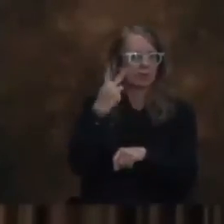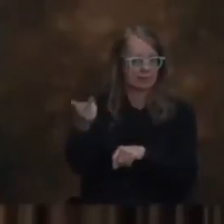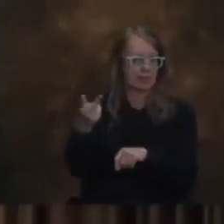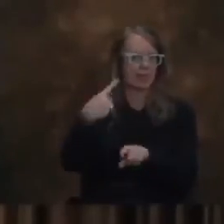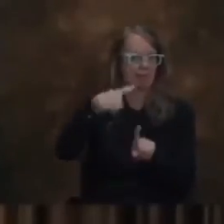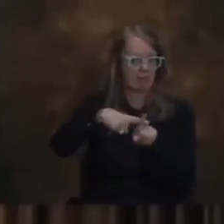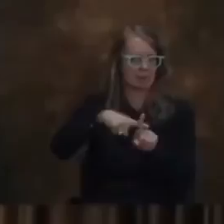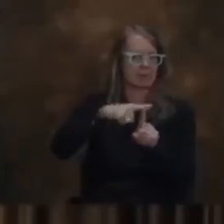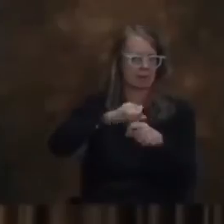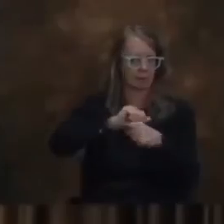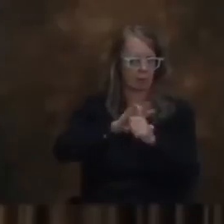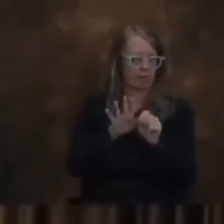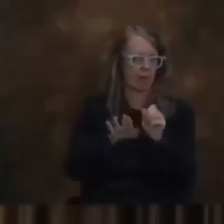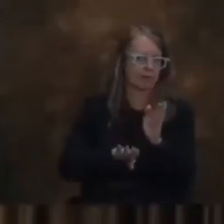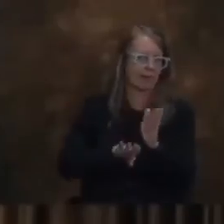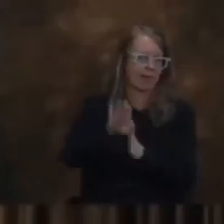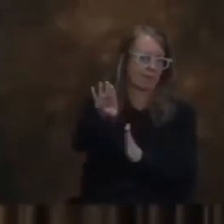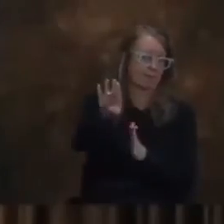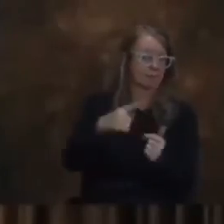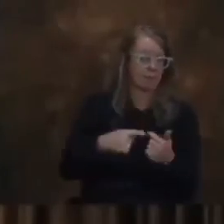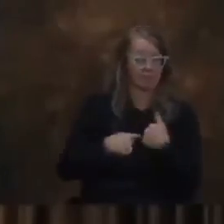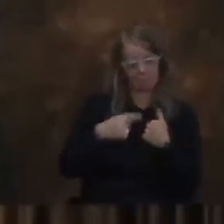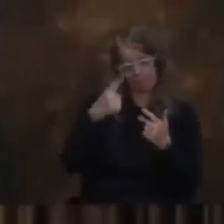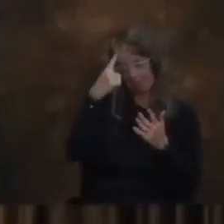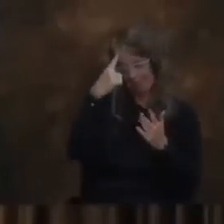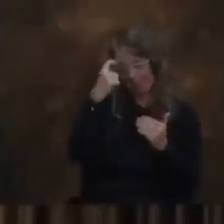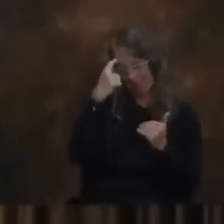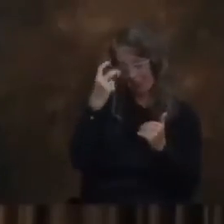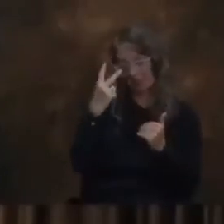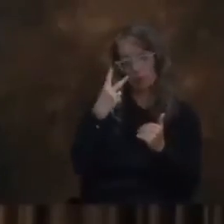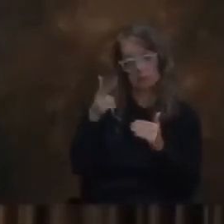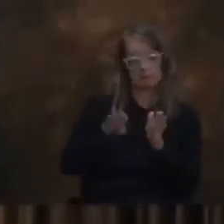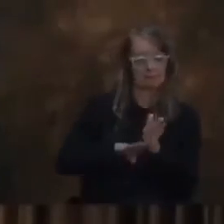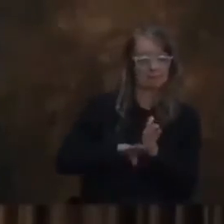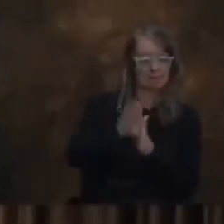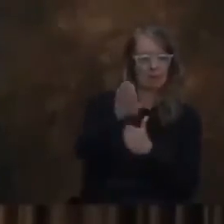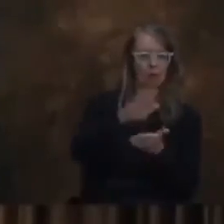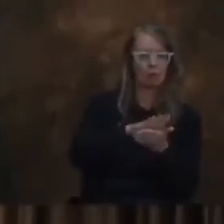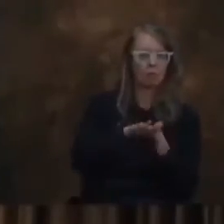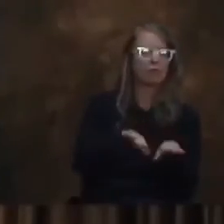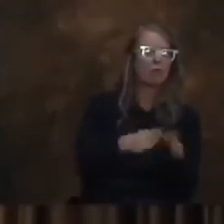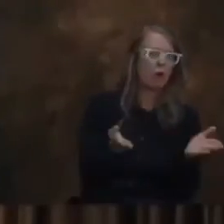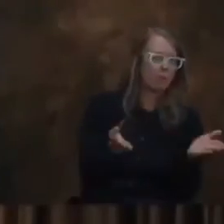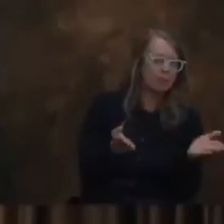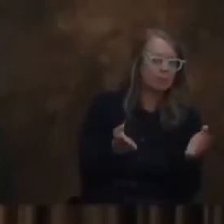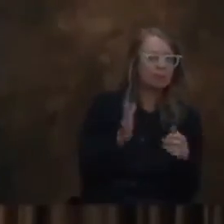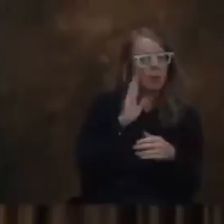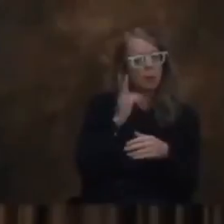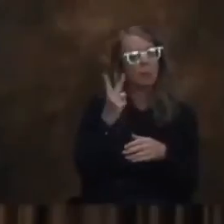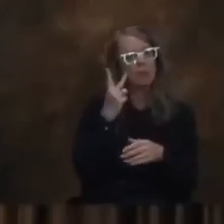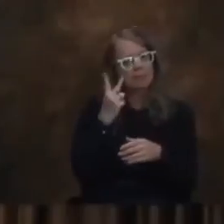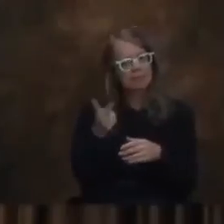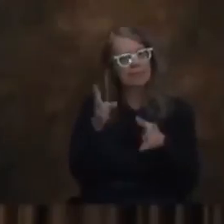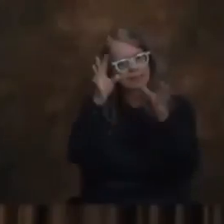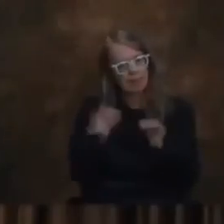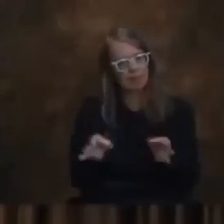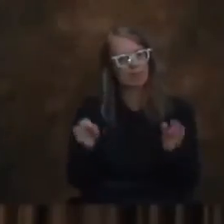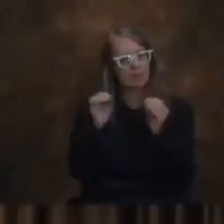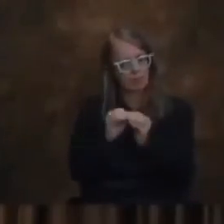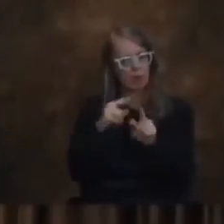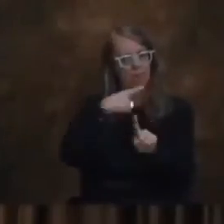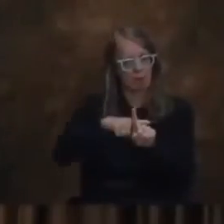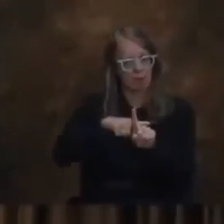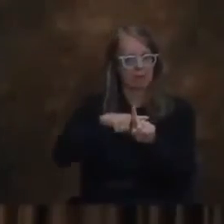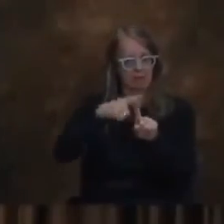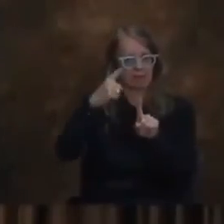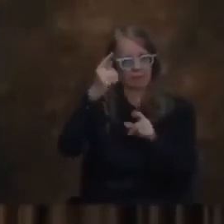ver un incremento de casos especialmente con el hecho que hemos abierto las escuelas vamos a ver